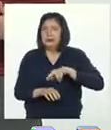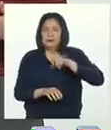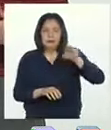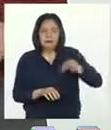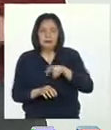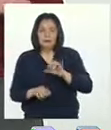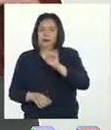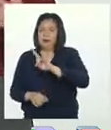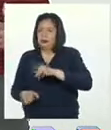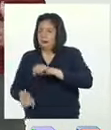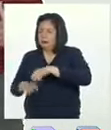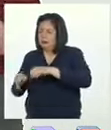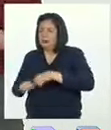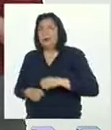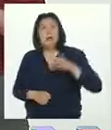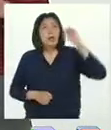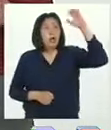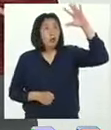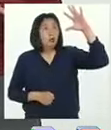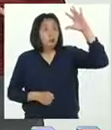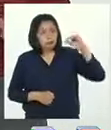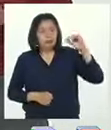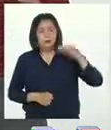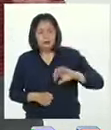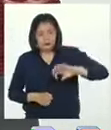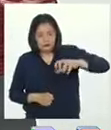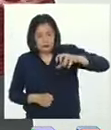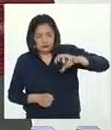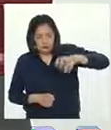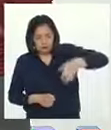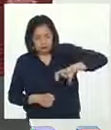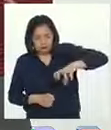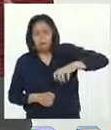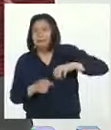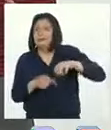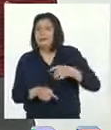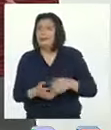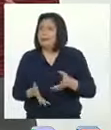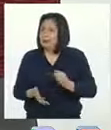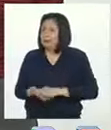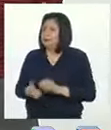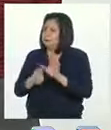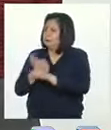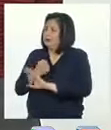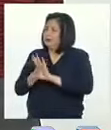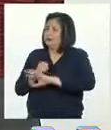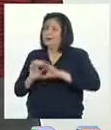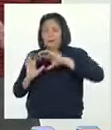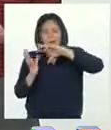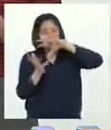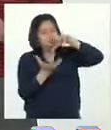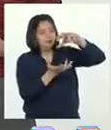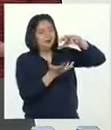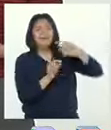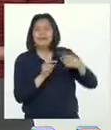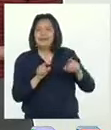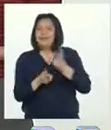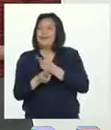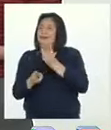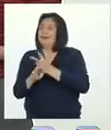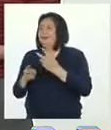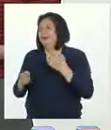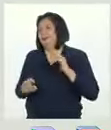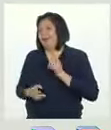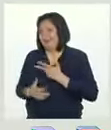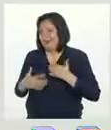usar bicicletas, apagar las luces, cerrar los caños, entre otros. De esta manera protegemos el planeta y cuidamos nuestra